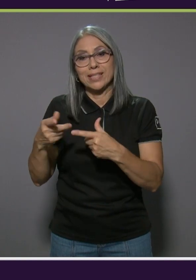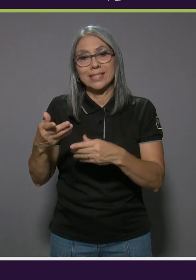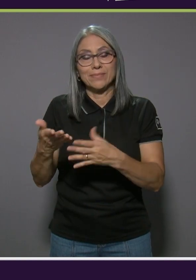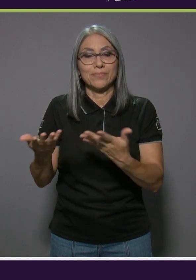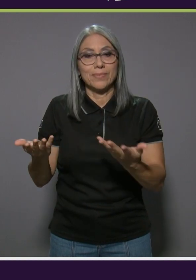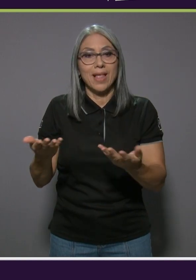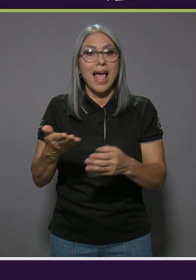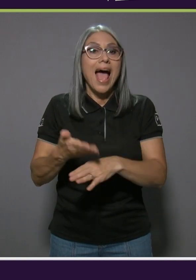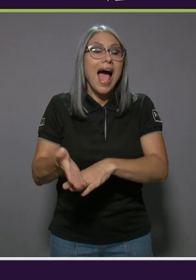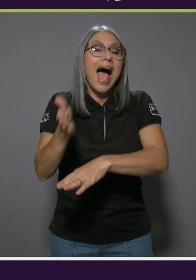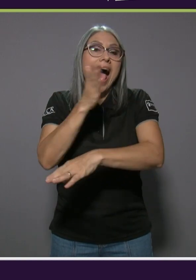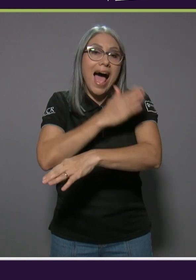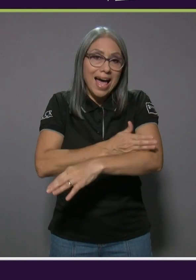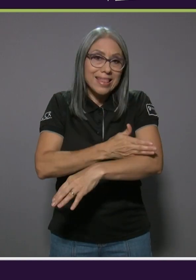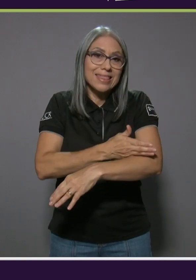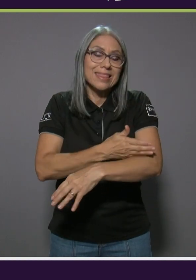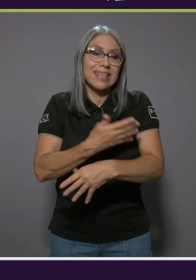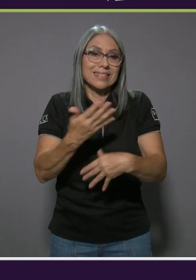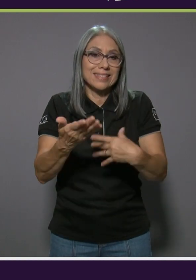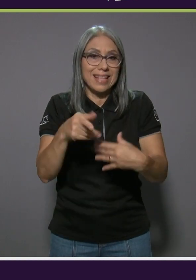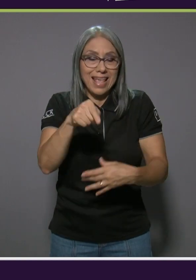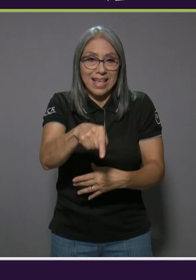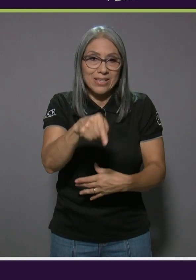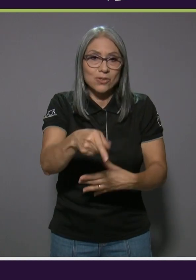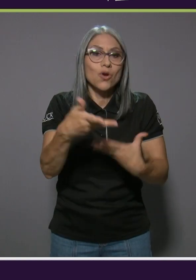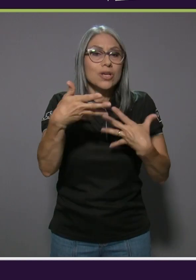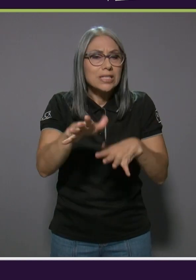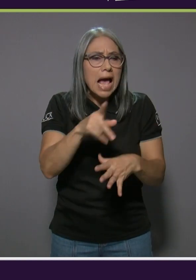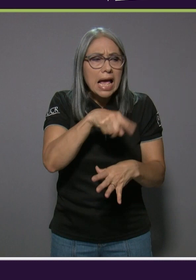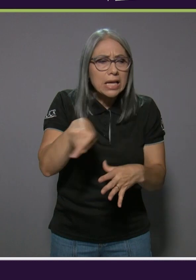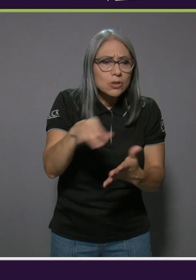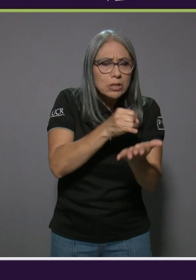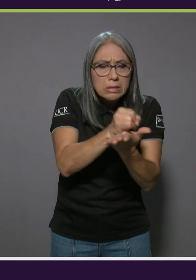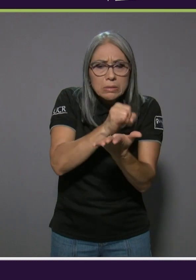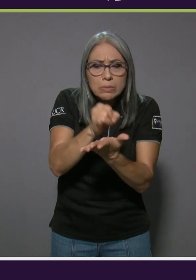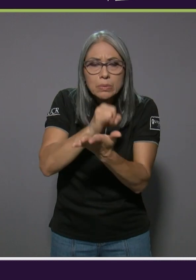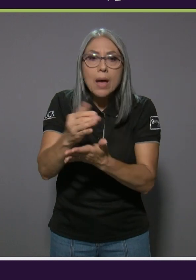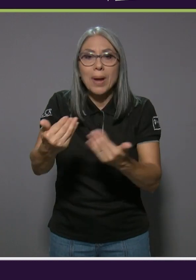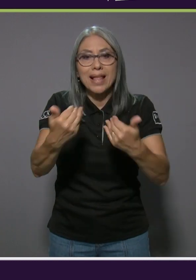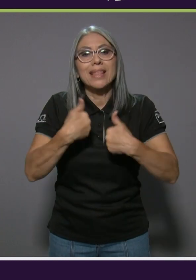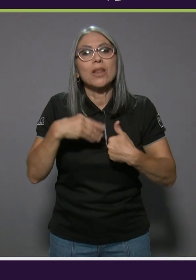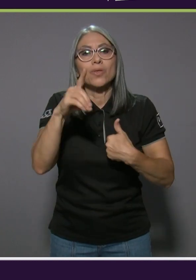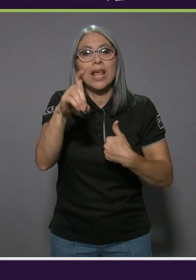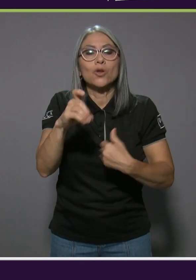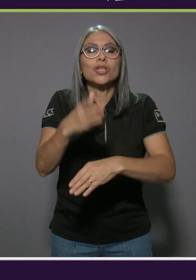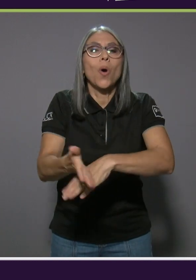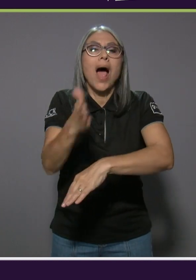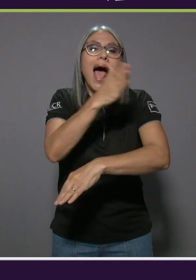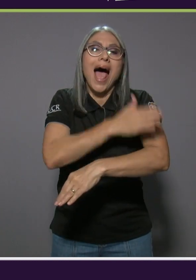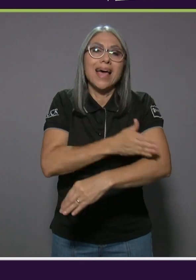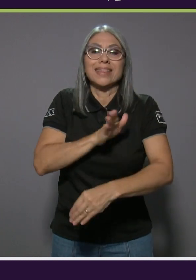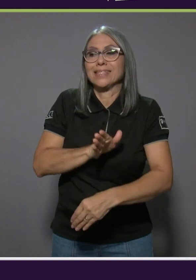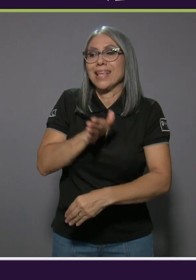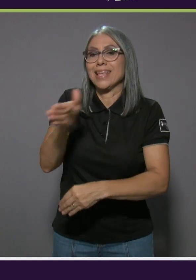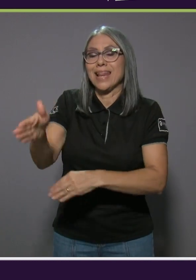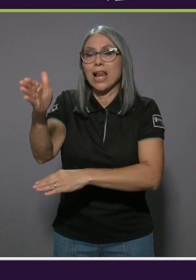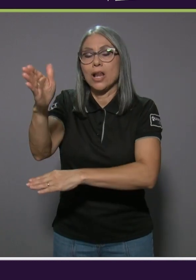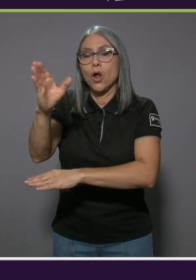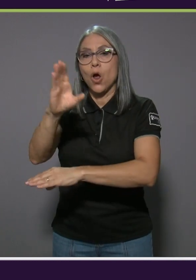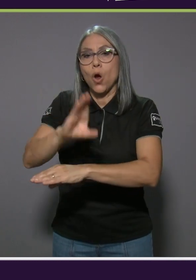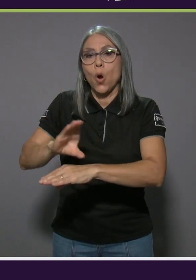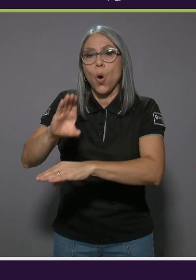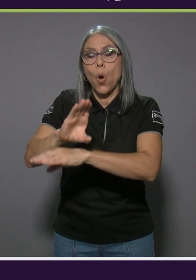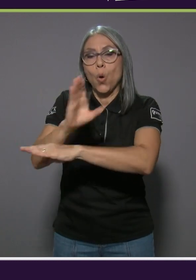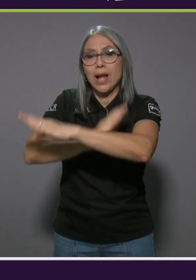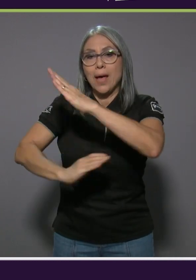como hacer ese trabajo para ya tener ese diagnóstico antes de ir a CONAPDIS. Exactamente, o sea, nosotros generalmente